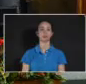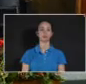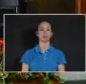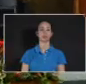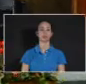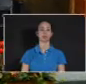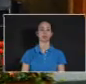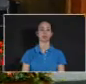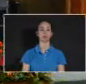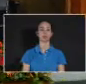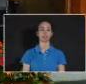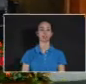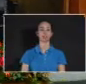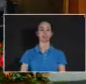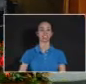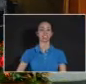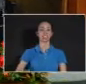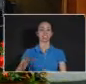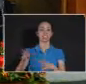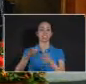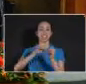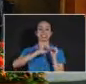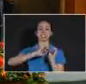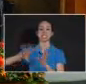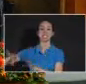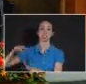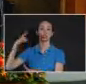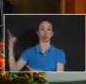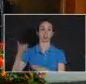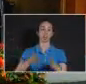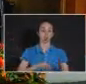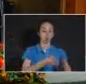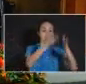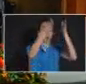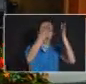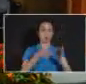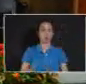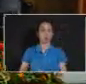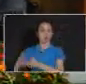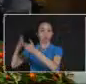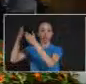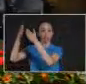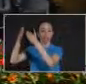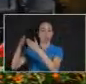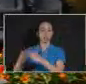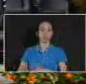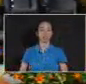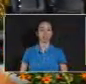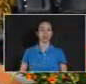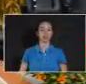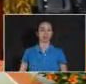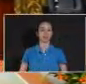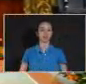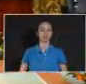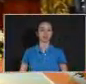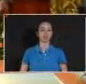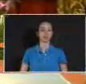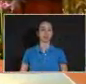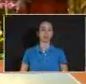Y le quita aquella columna. Y entre paréntesis, al que le profetizan era un hombre que Dios lo usaba